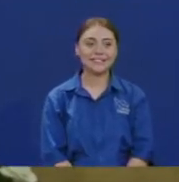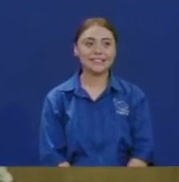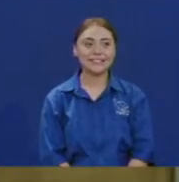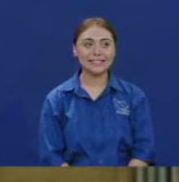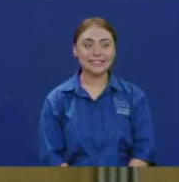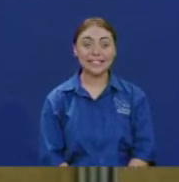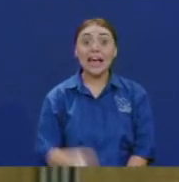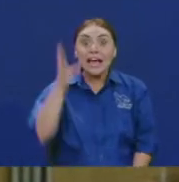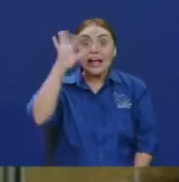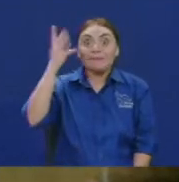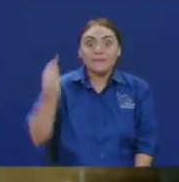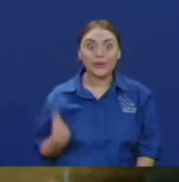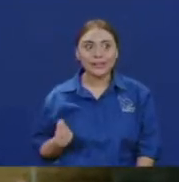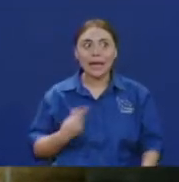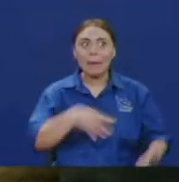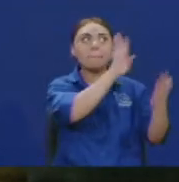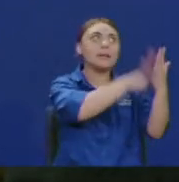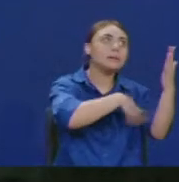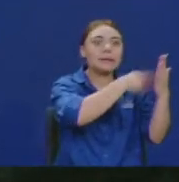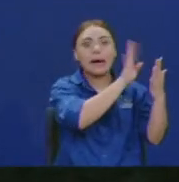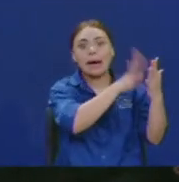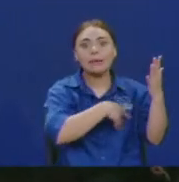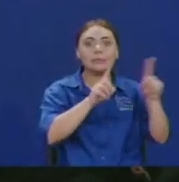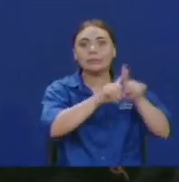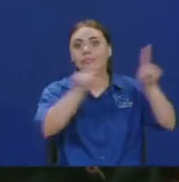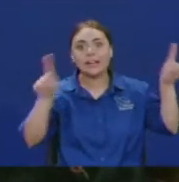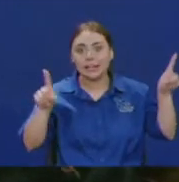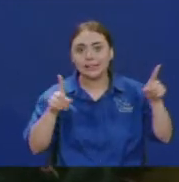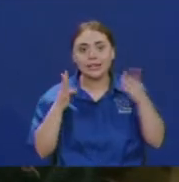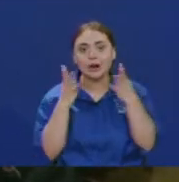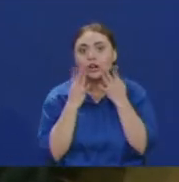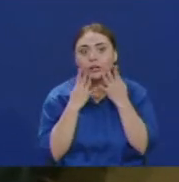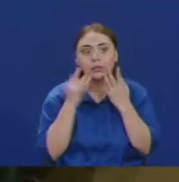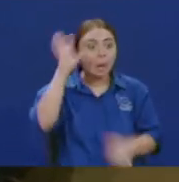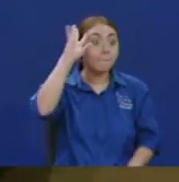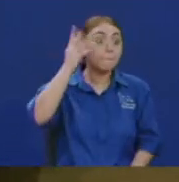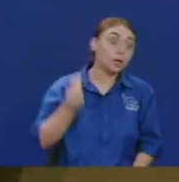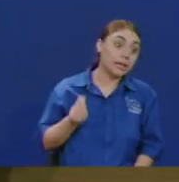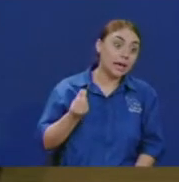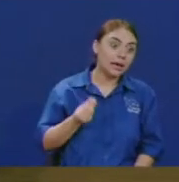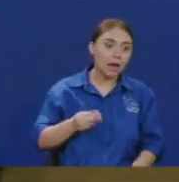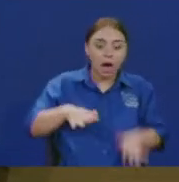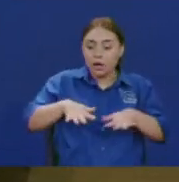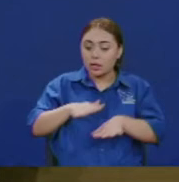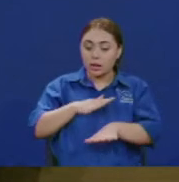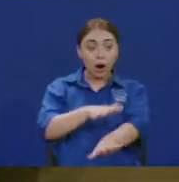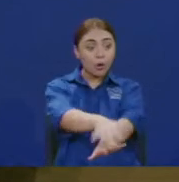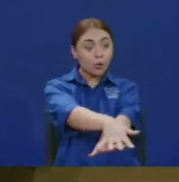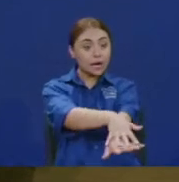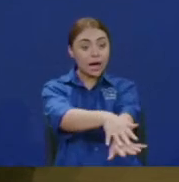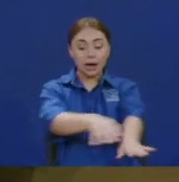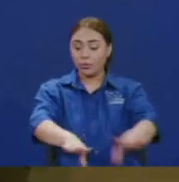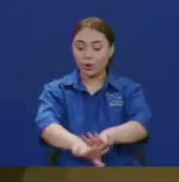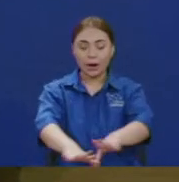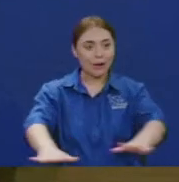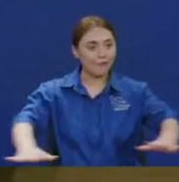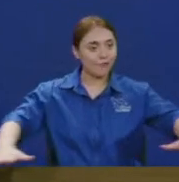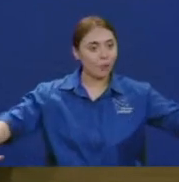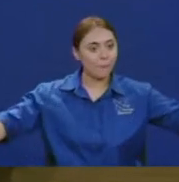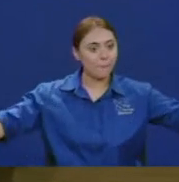¿Por qué pintaron de tal color? ¿Por qué cuando alfombraron no pusieron también aquí?